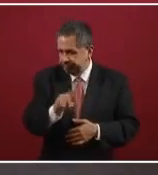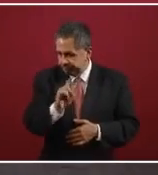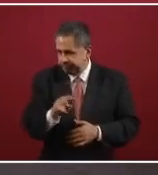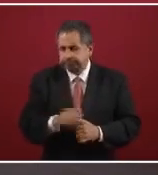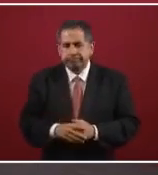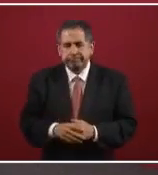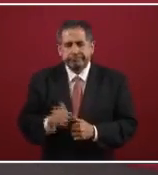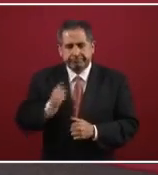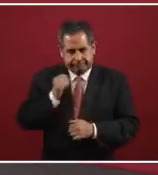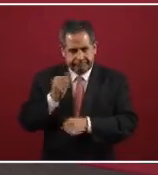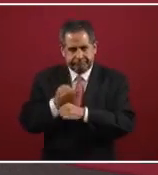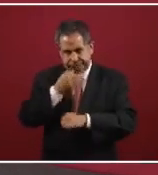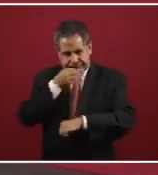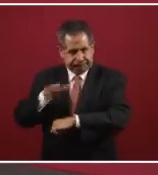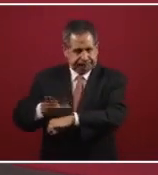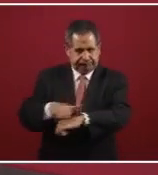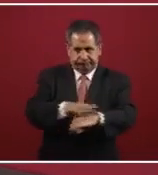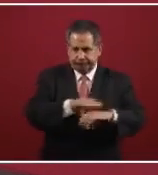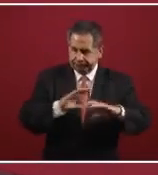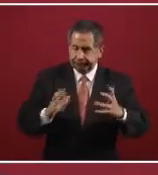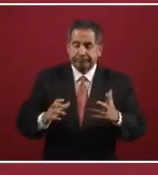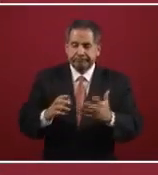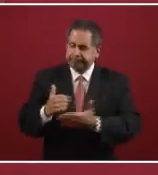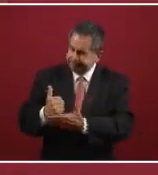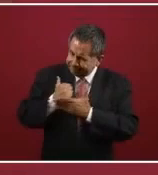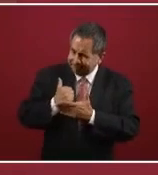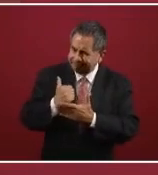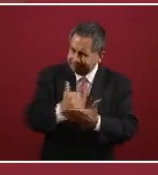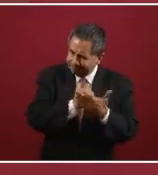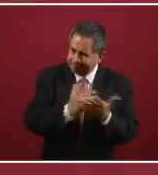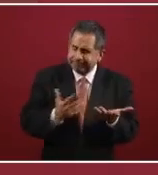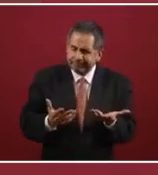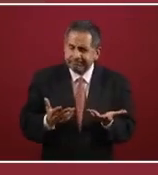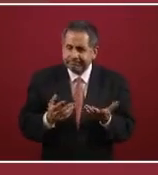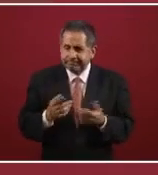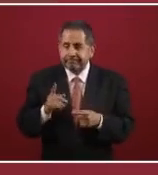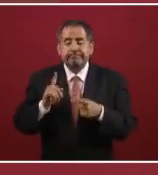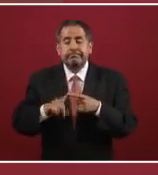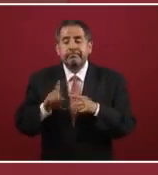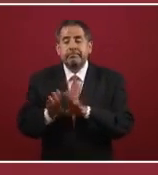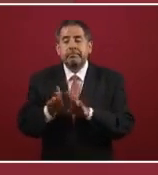provecho a decirles de que nos ayuden primero